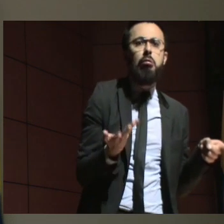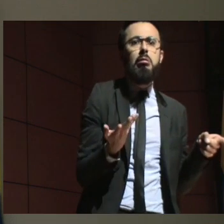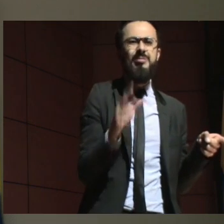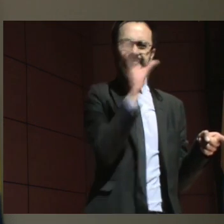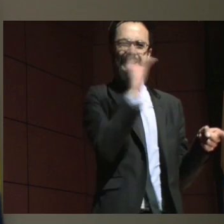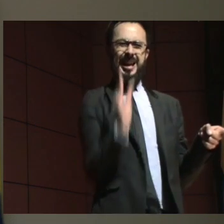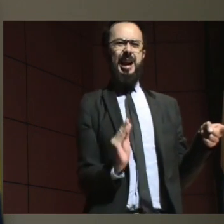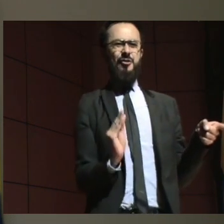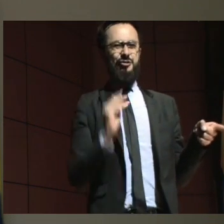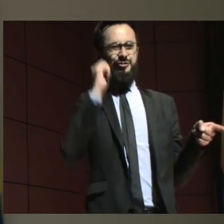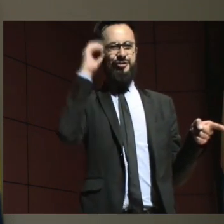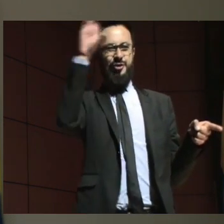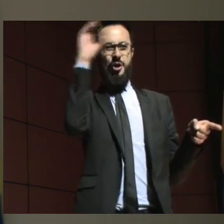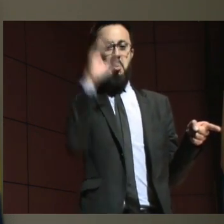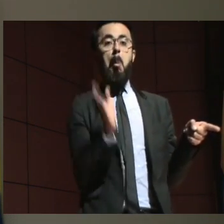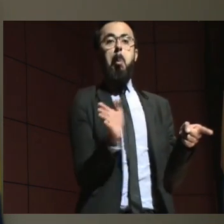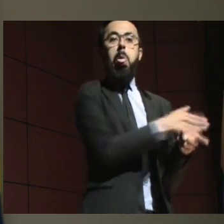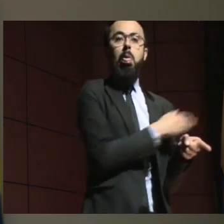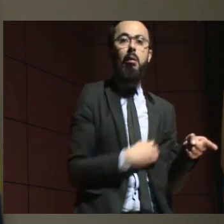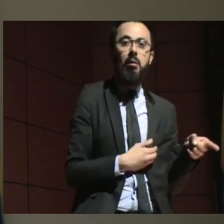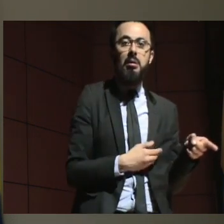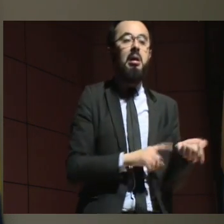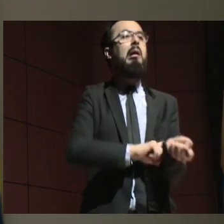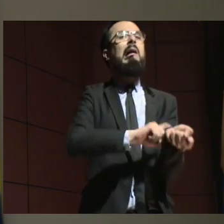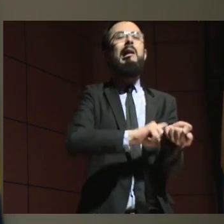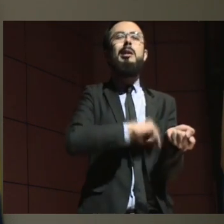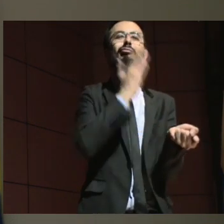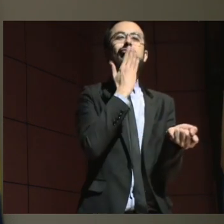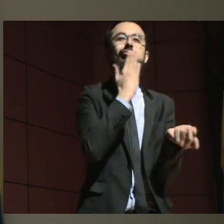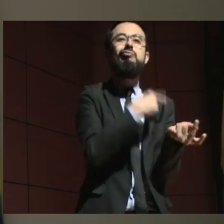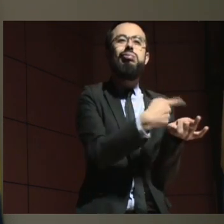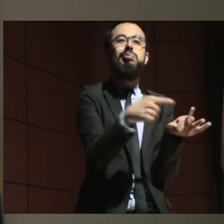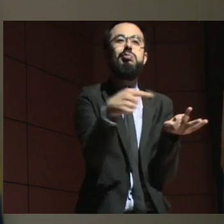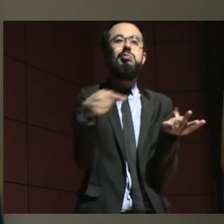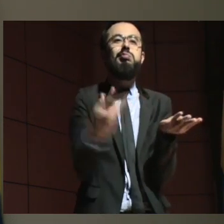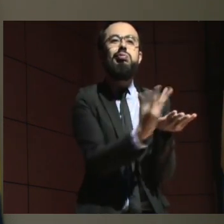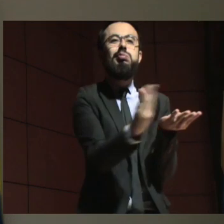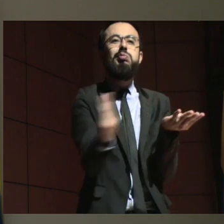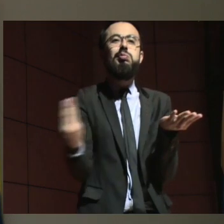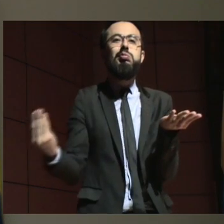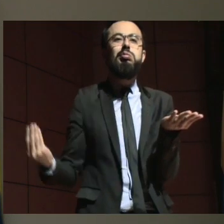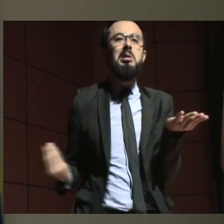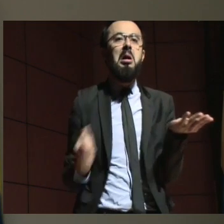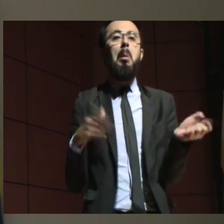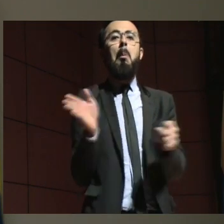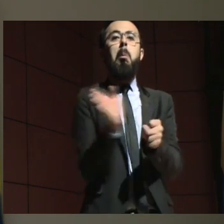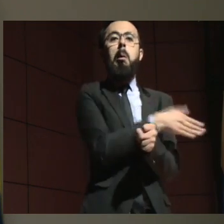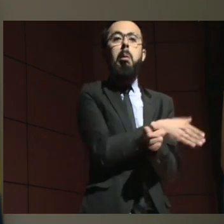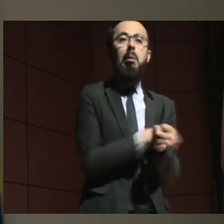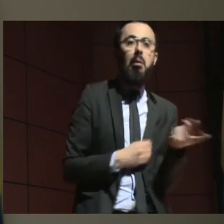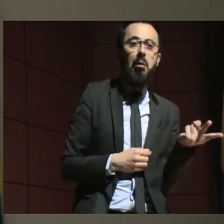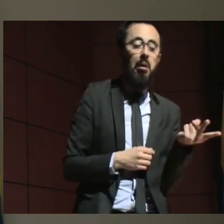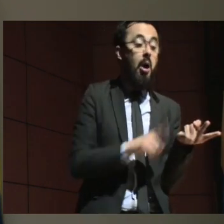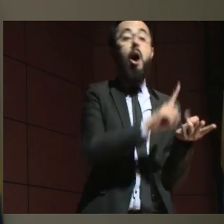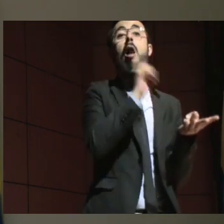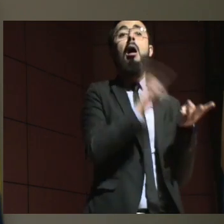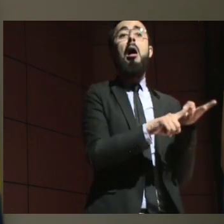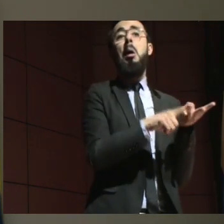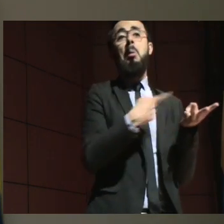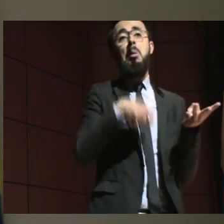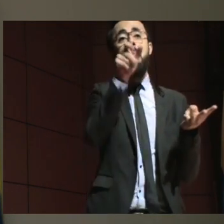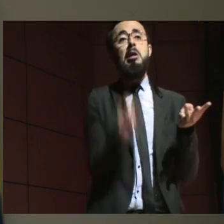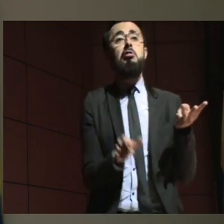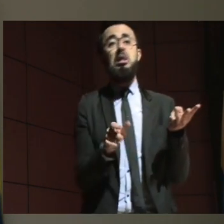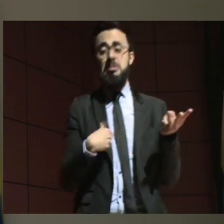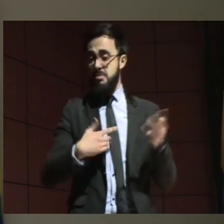afrocolombianas, las personas que pertenecen a comunidades étnicas, personas que no contaban con un patrimonio, personas menores